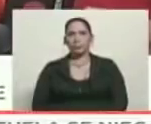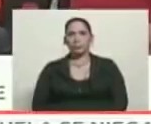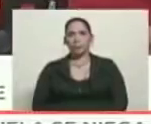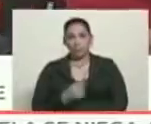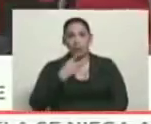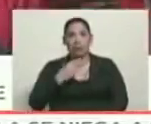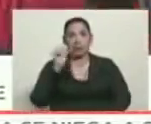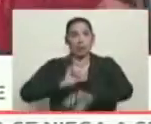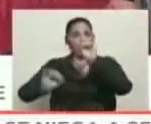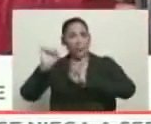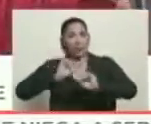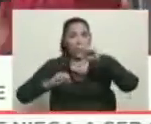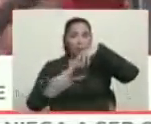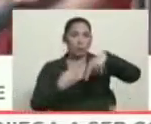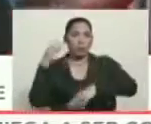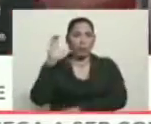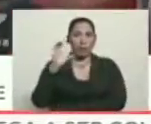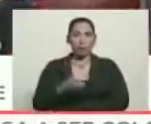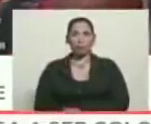revolución aquí en Caracas.